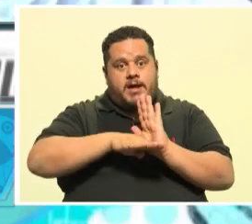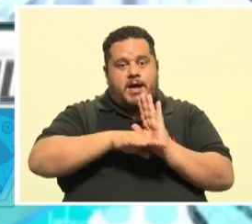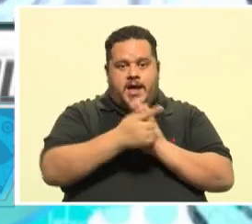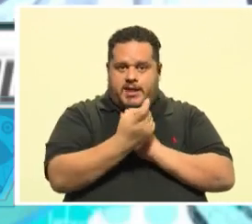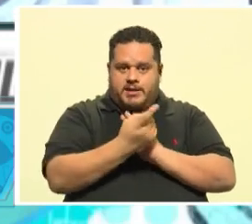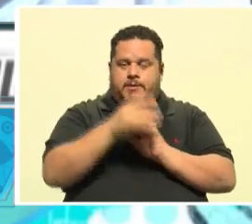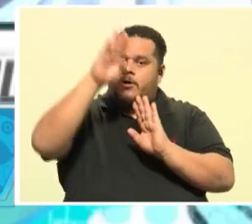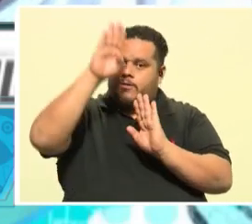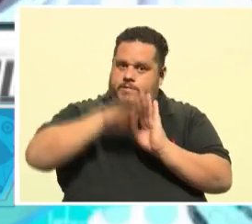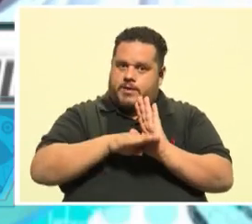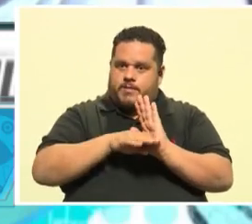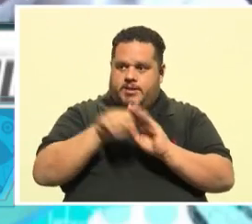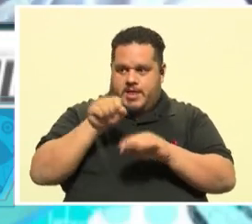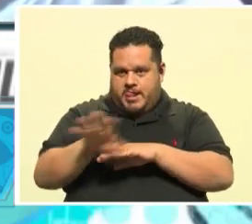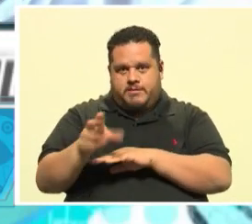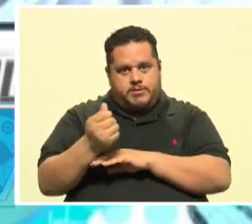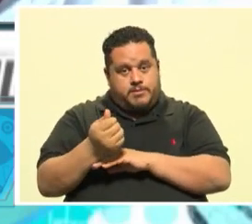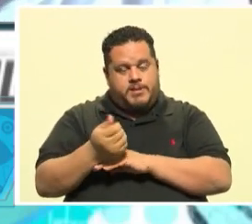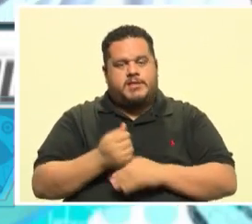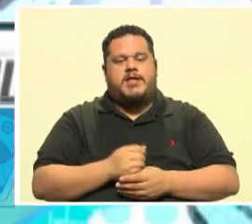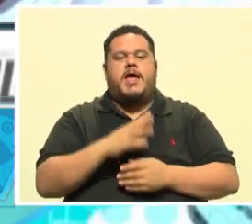ha colocado la pandemia?